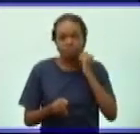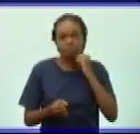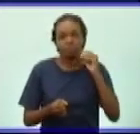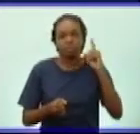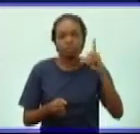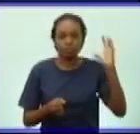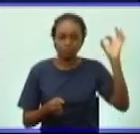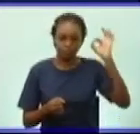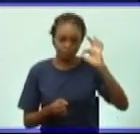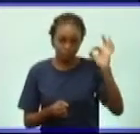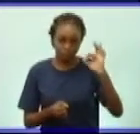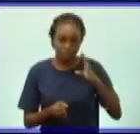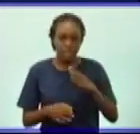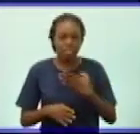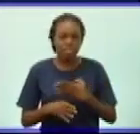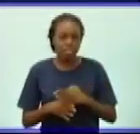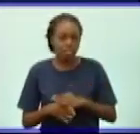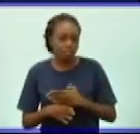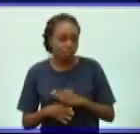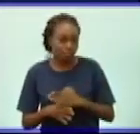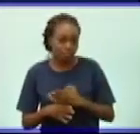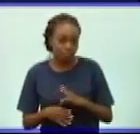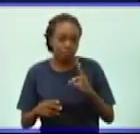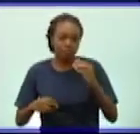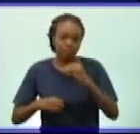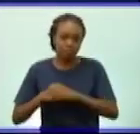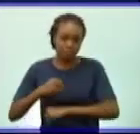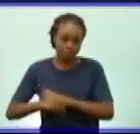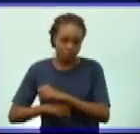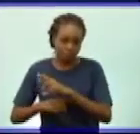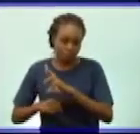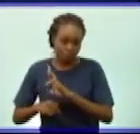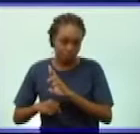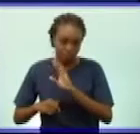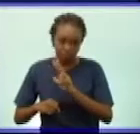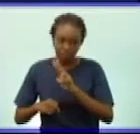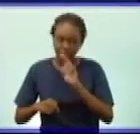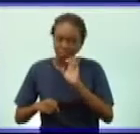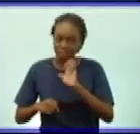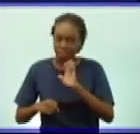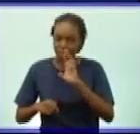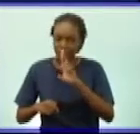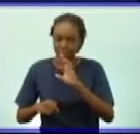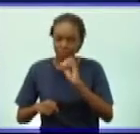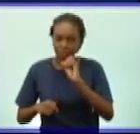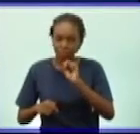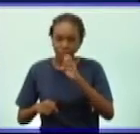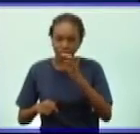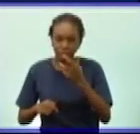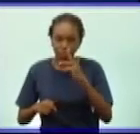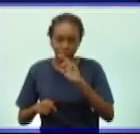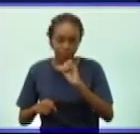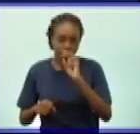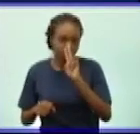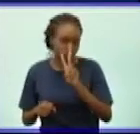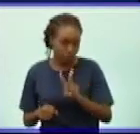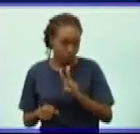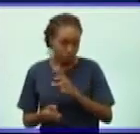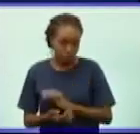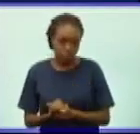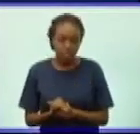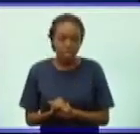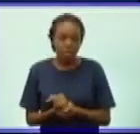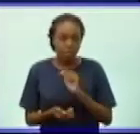grado Celsius, a diferencia del queroseno, que eleva su temperatura el doble. Esa es la causa del por qué el